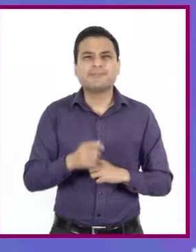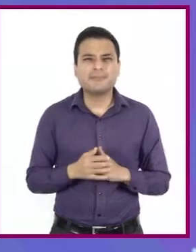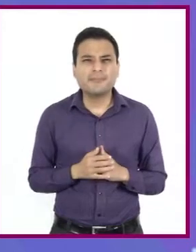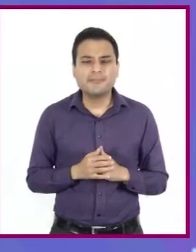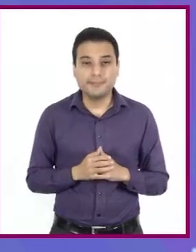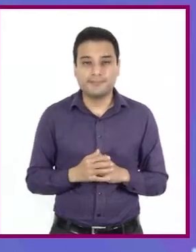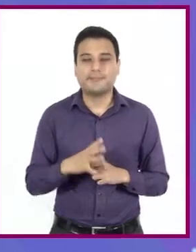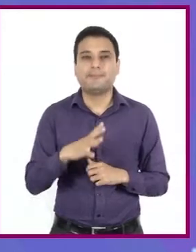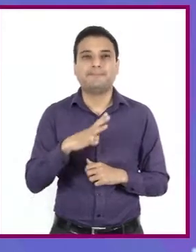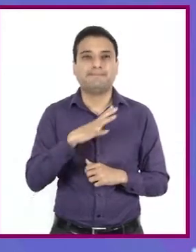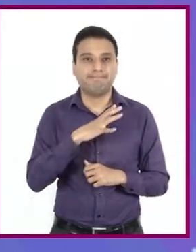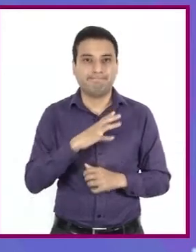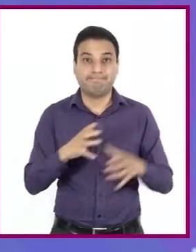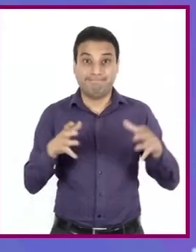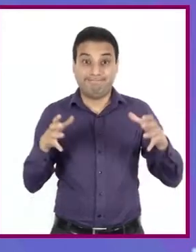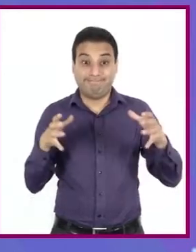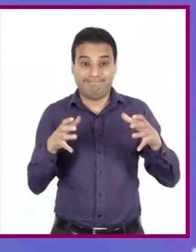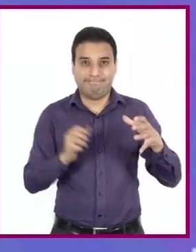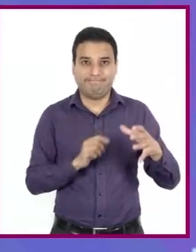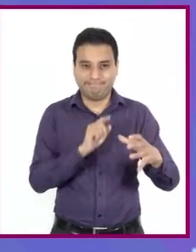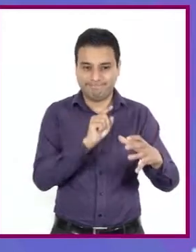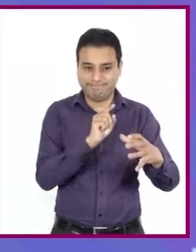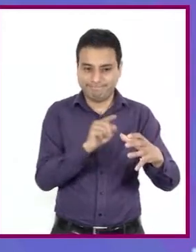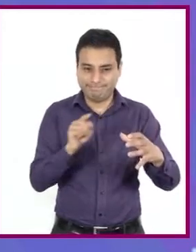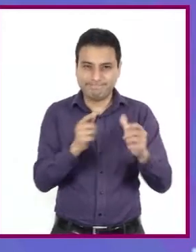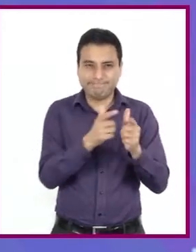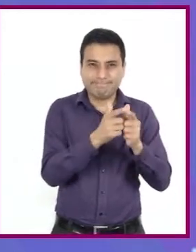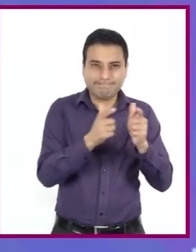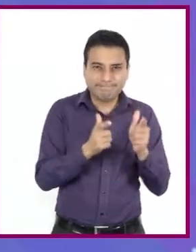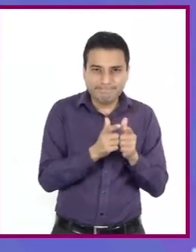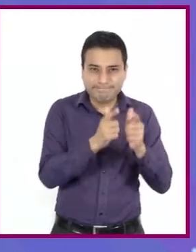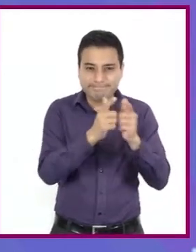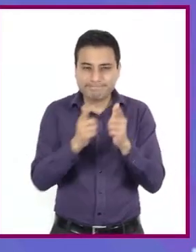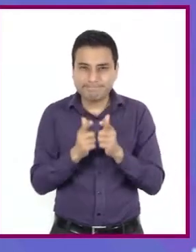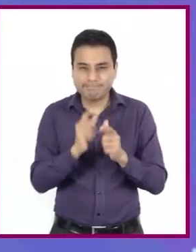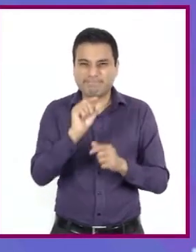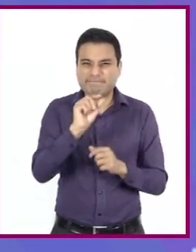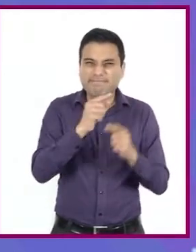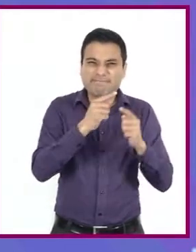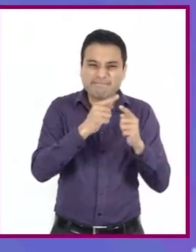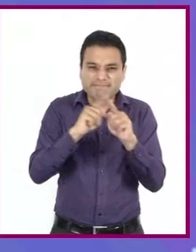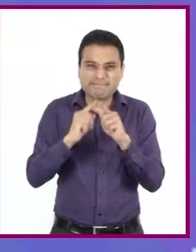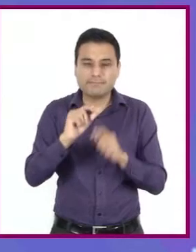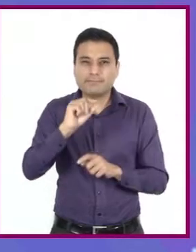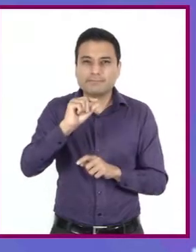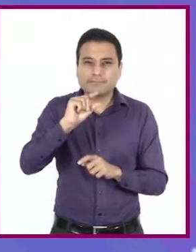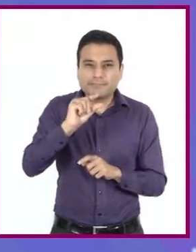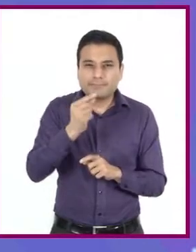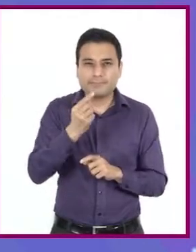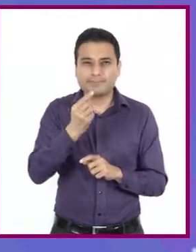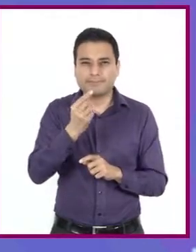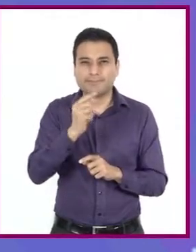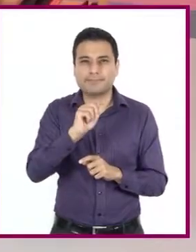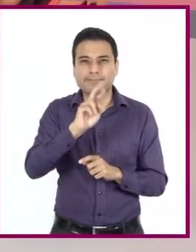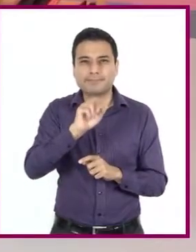que comparten una misma fuente, pero con ligeras variaciones como la anchura, el grosor y el